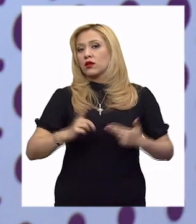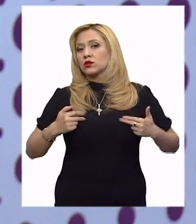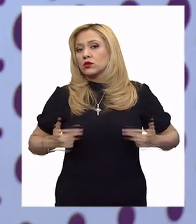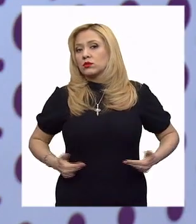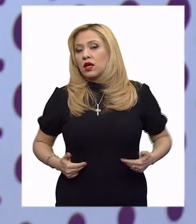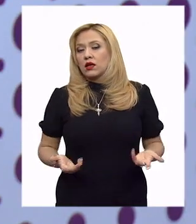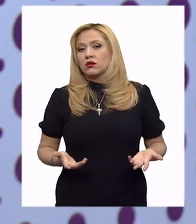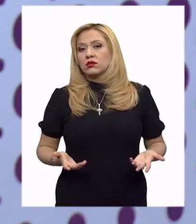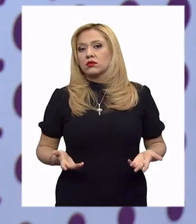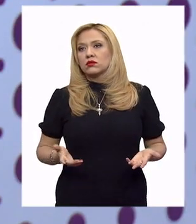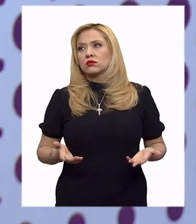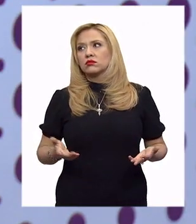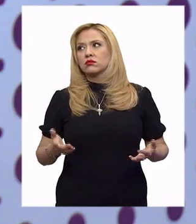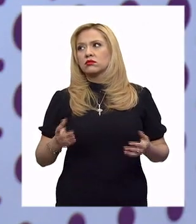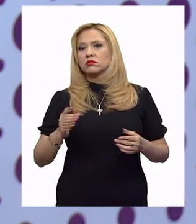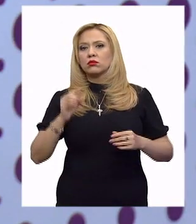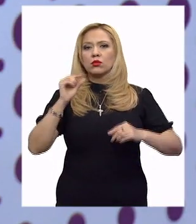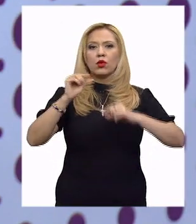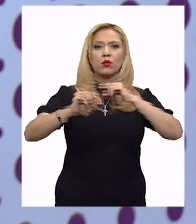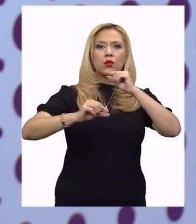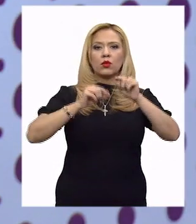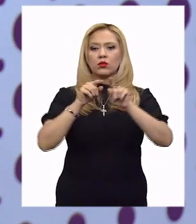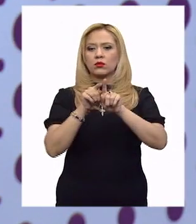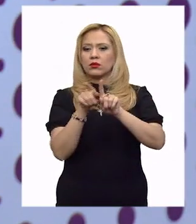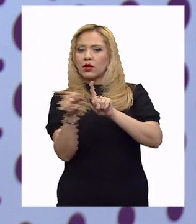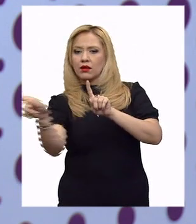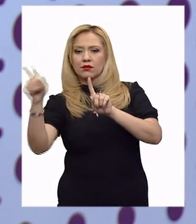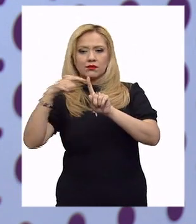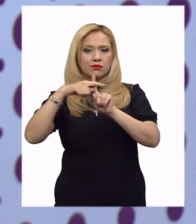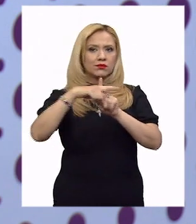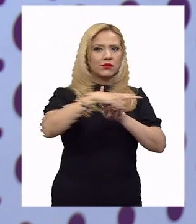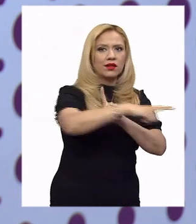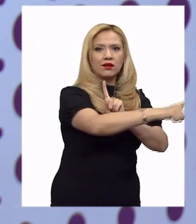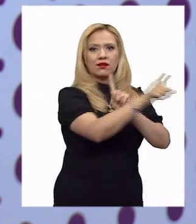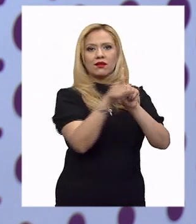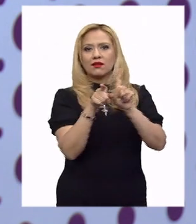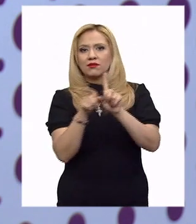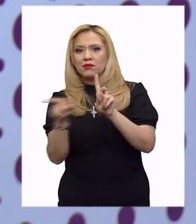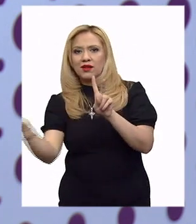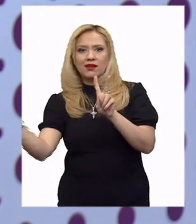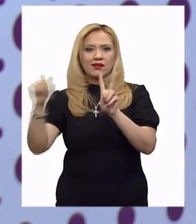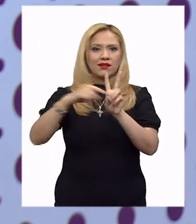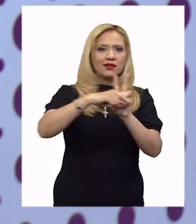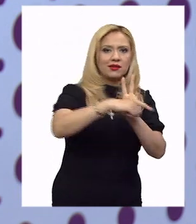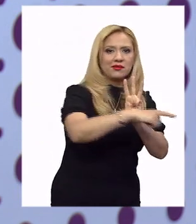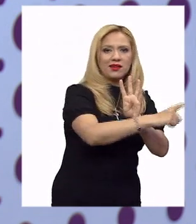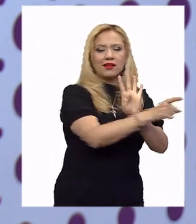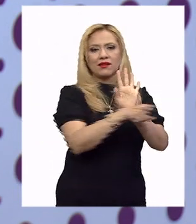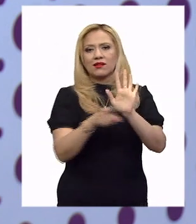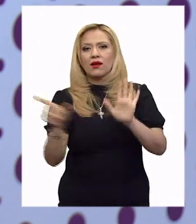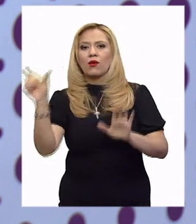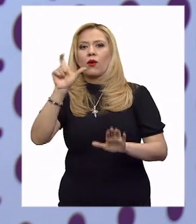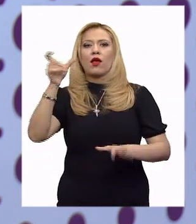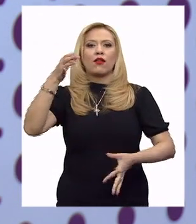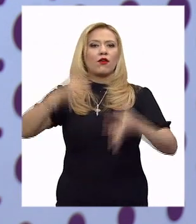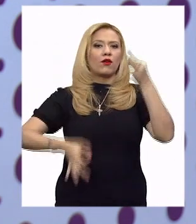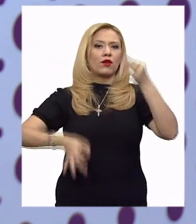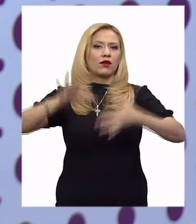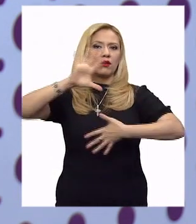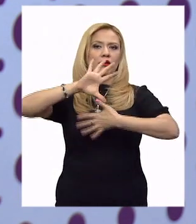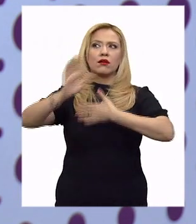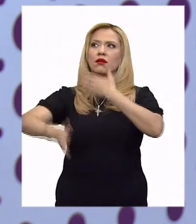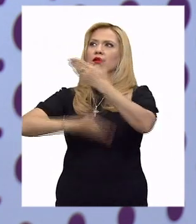se fue viendo o se está viendo paulatinamente cuando se empezaron a presentar ante la Corte Interamericana casos